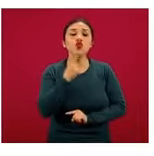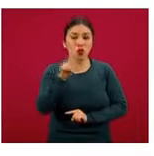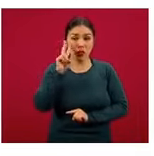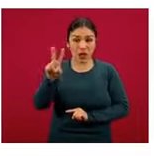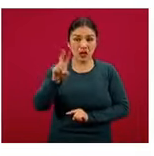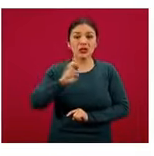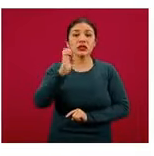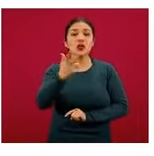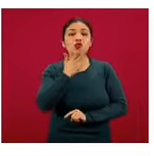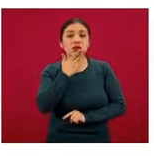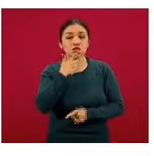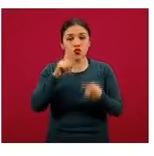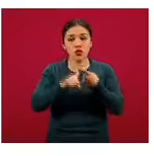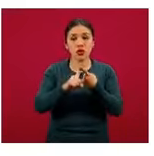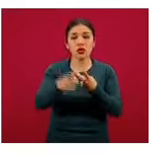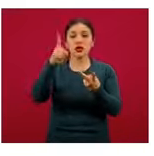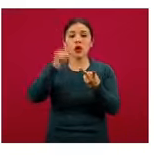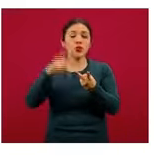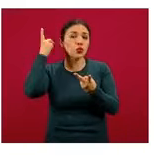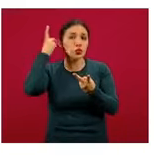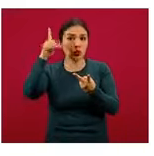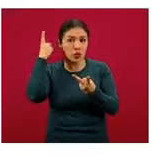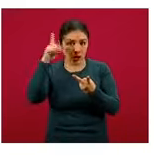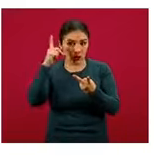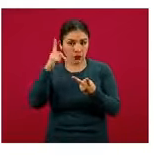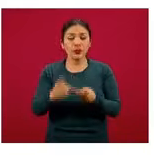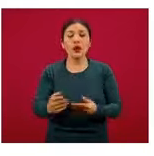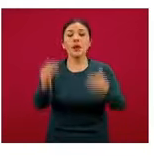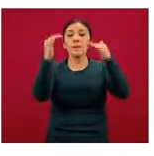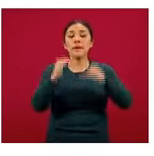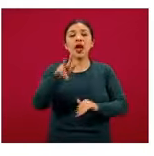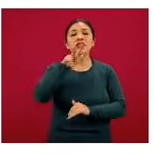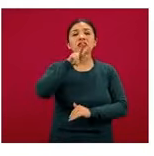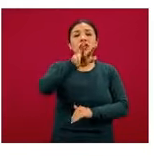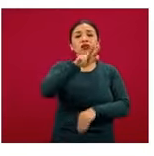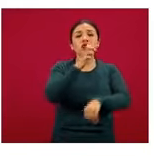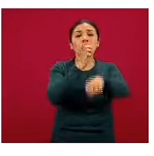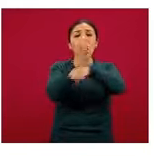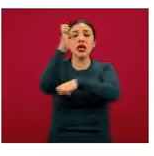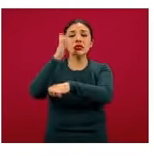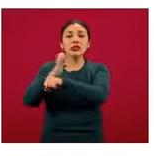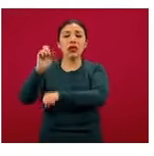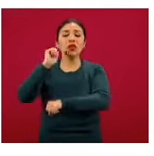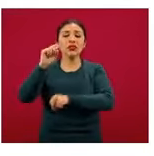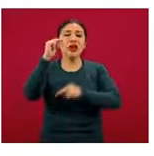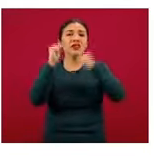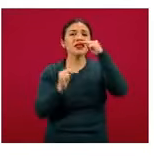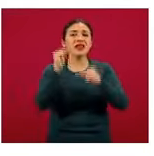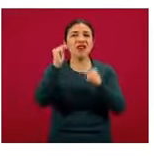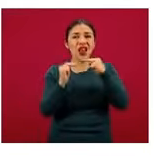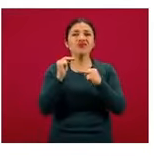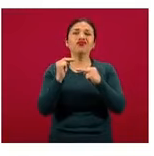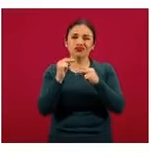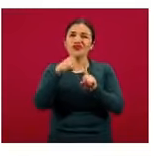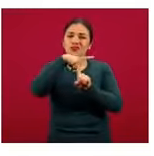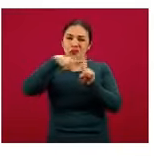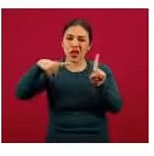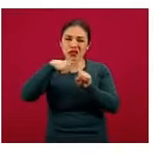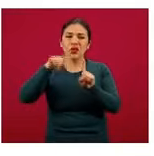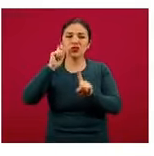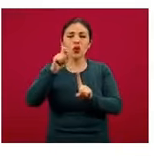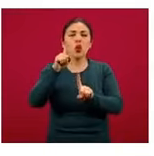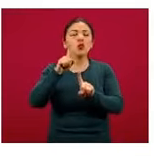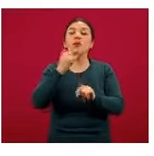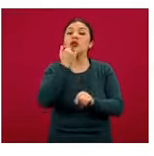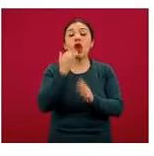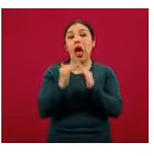rojo, Chihuahua y Durango. Tenemos 18 entidades federativas en nivel de riesgo medio, que es el color